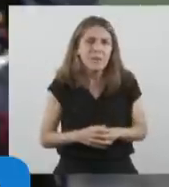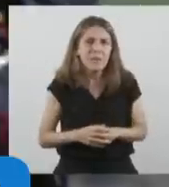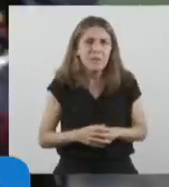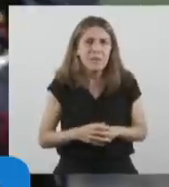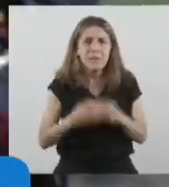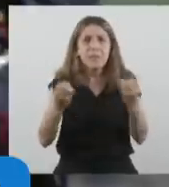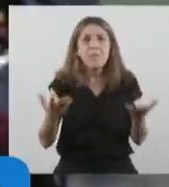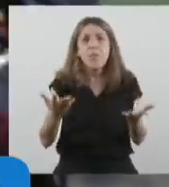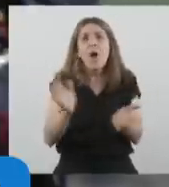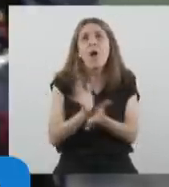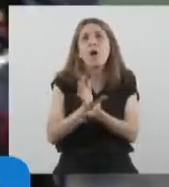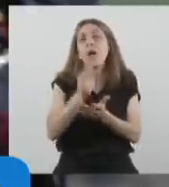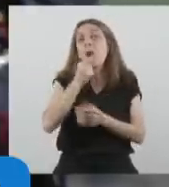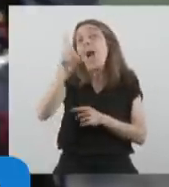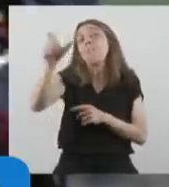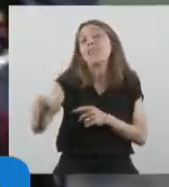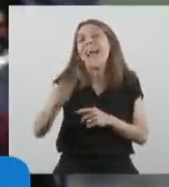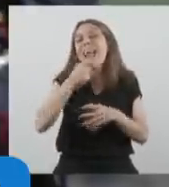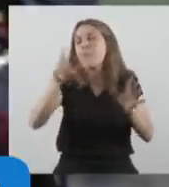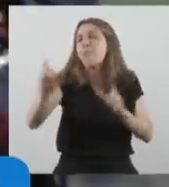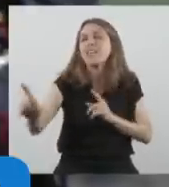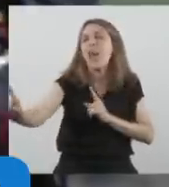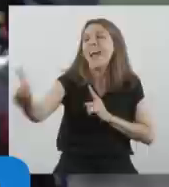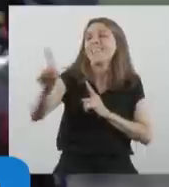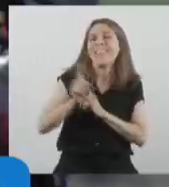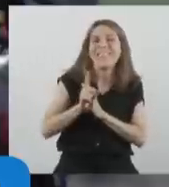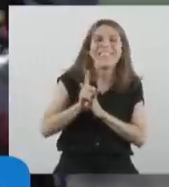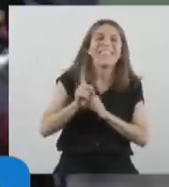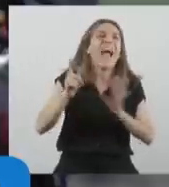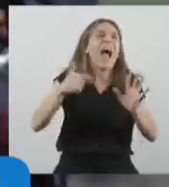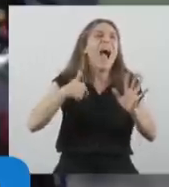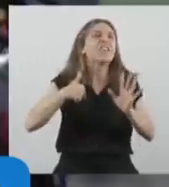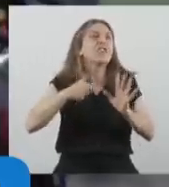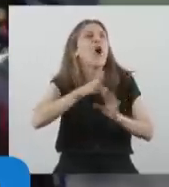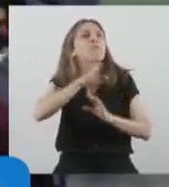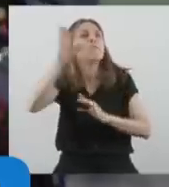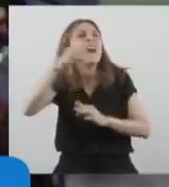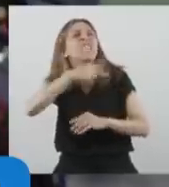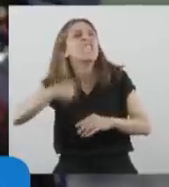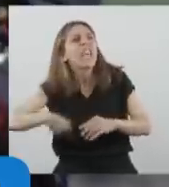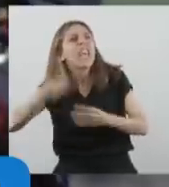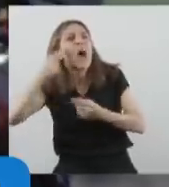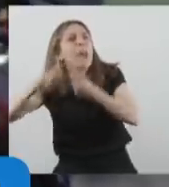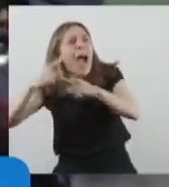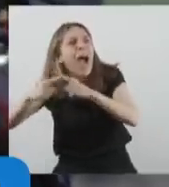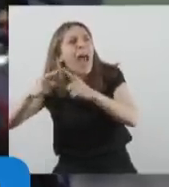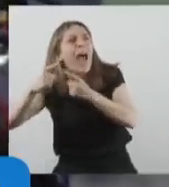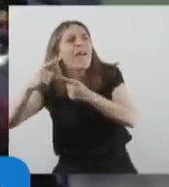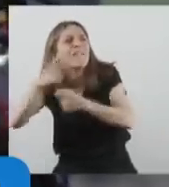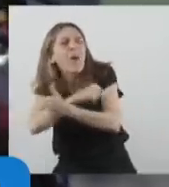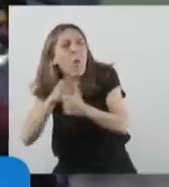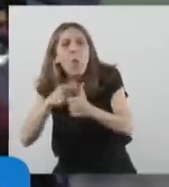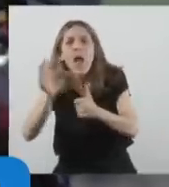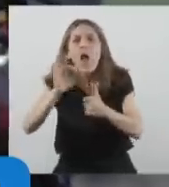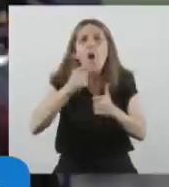porque nadie vino a mí a decir me hice una gestión en china para conseguir una vacuna y una gestión en los eeuu para conseguir